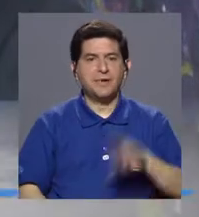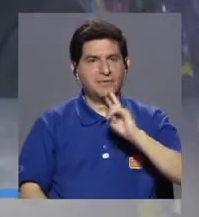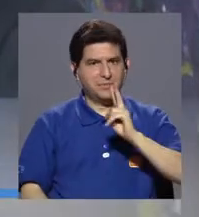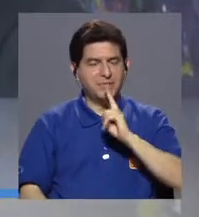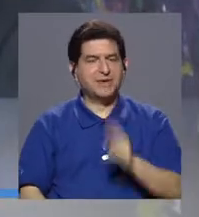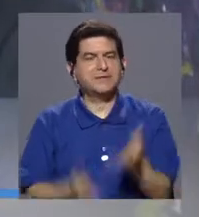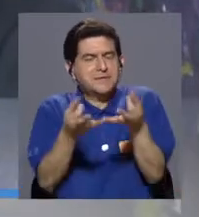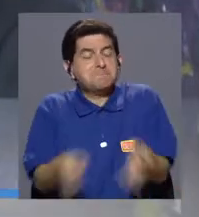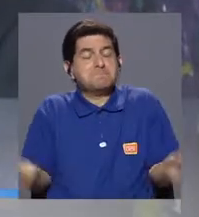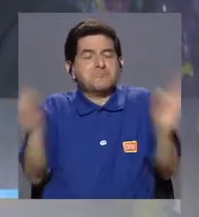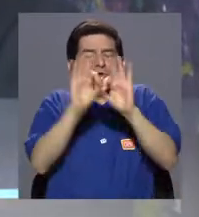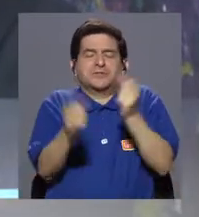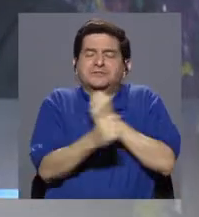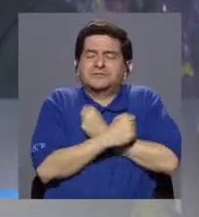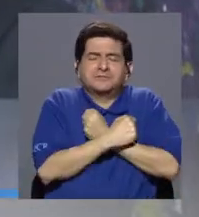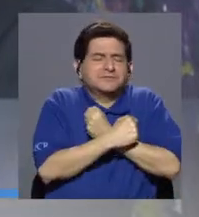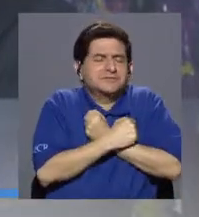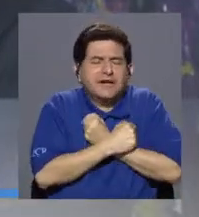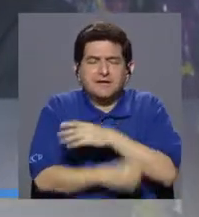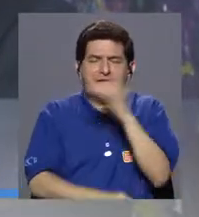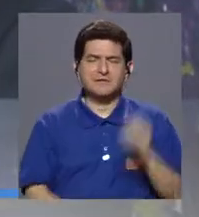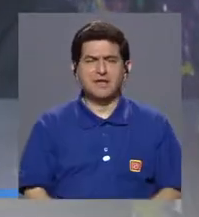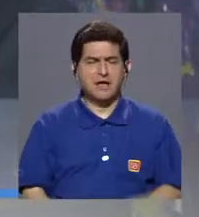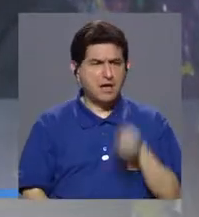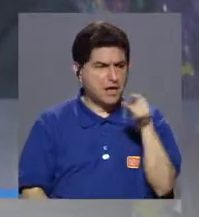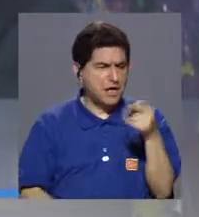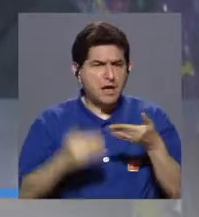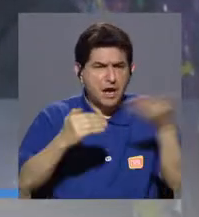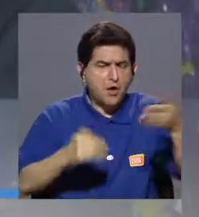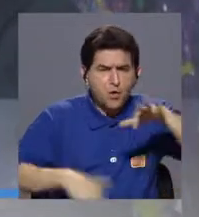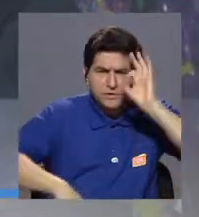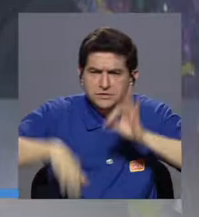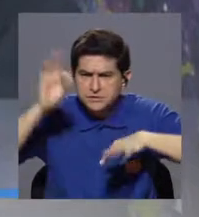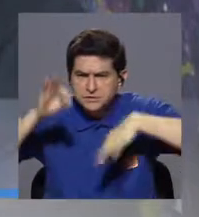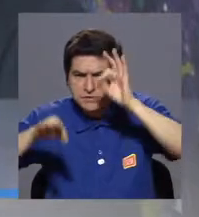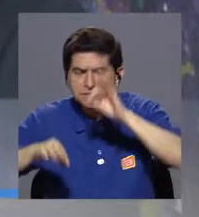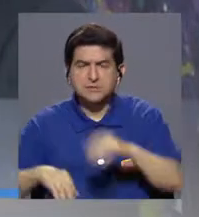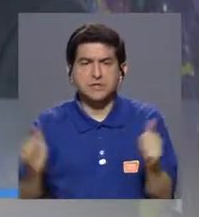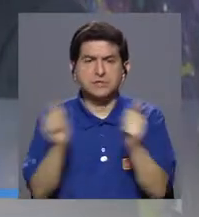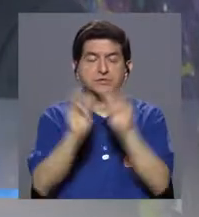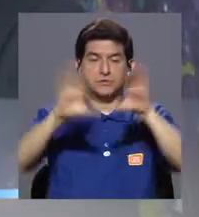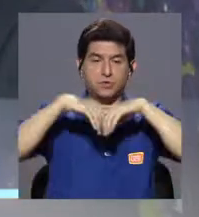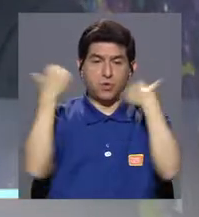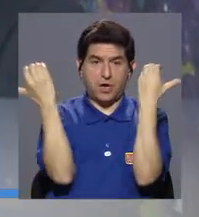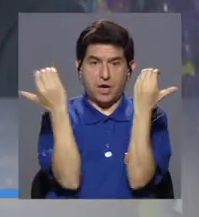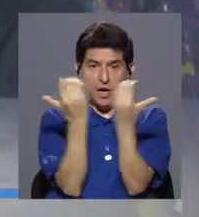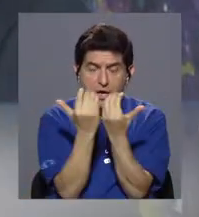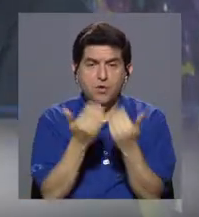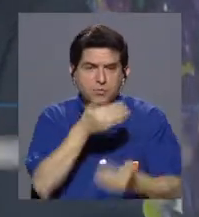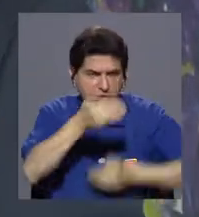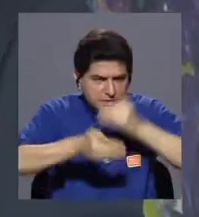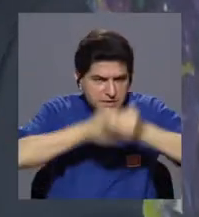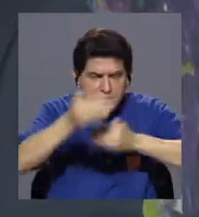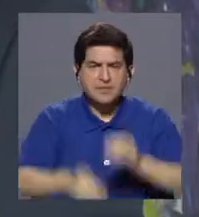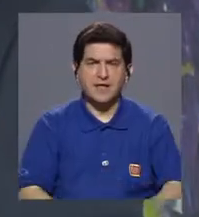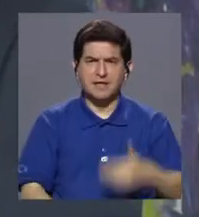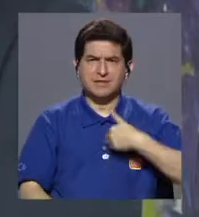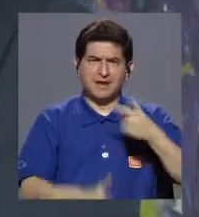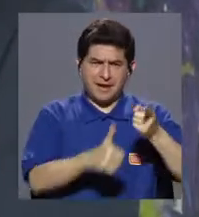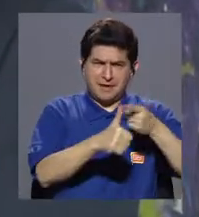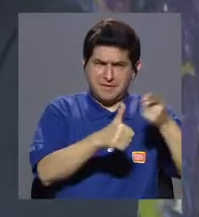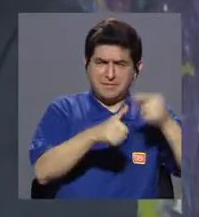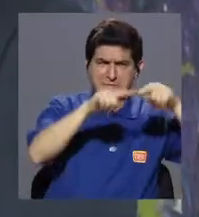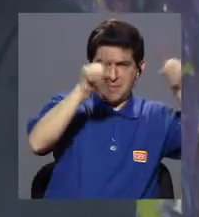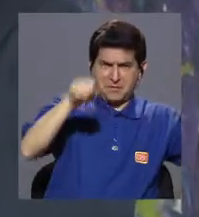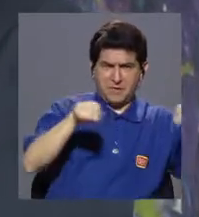grande en cariño y grande también en las piezas que pude seleccionar junto con el Comité de Curaduría, tenemos desde sus